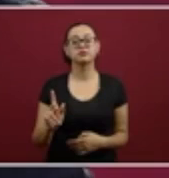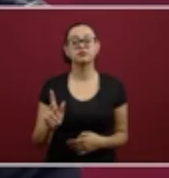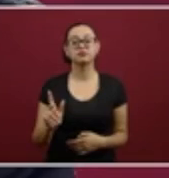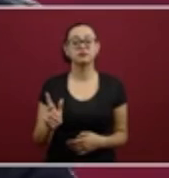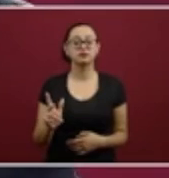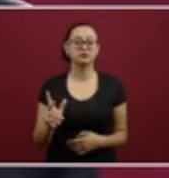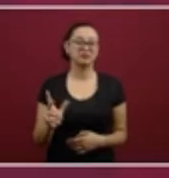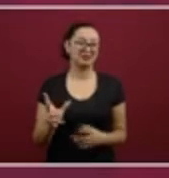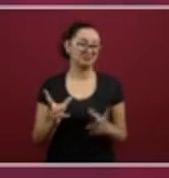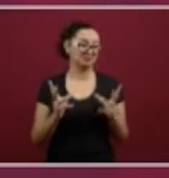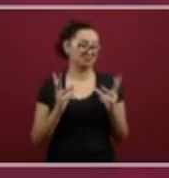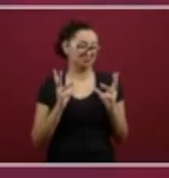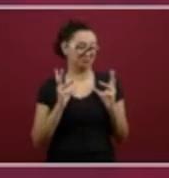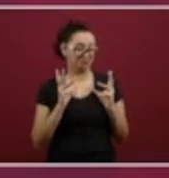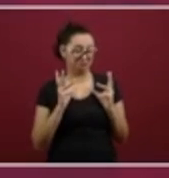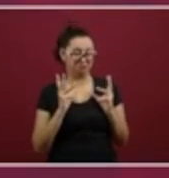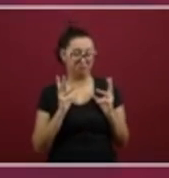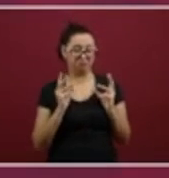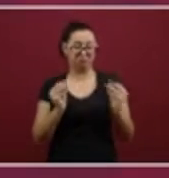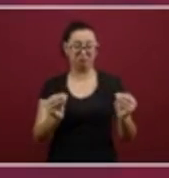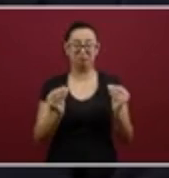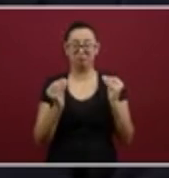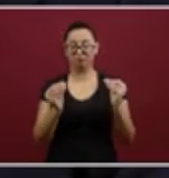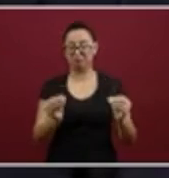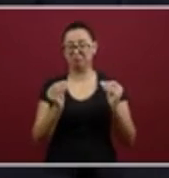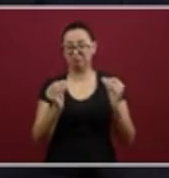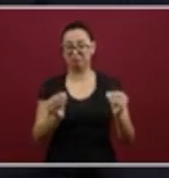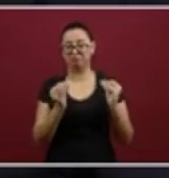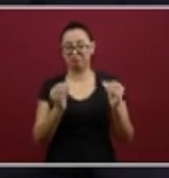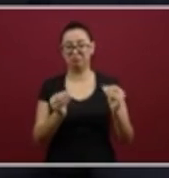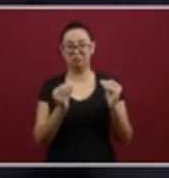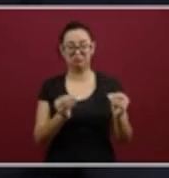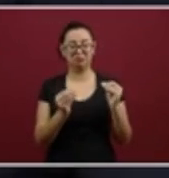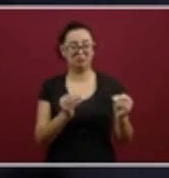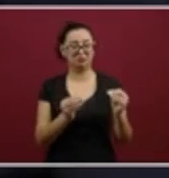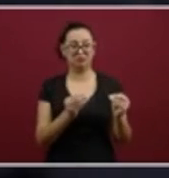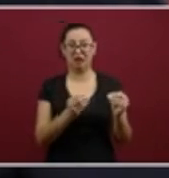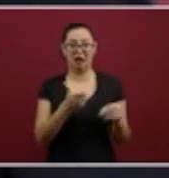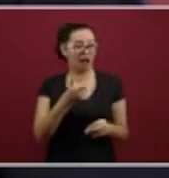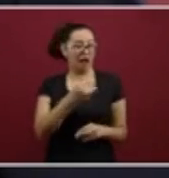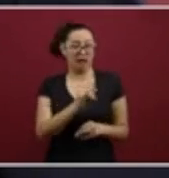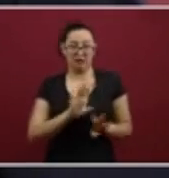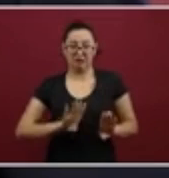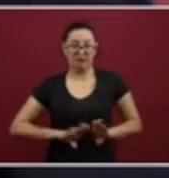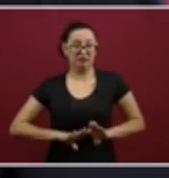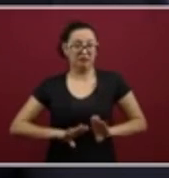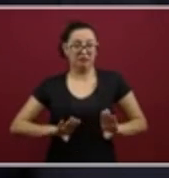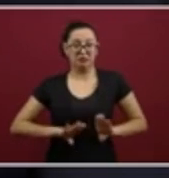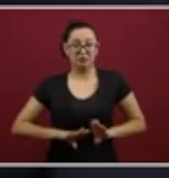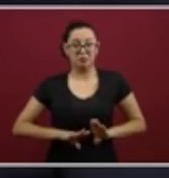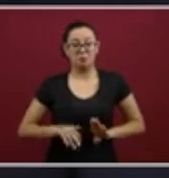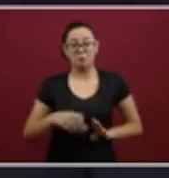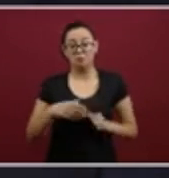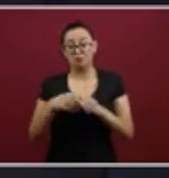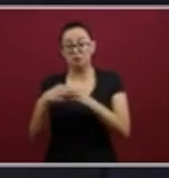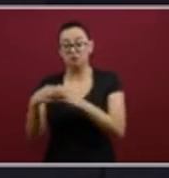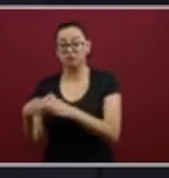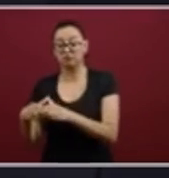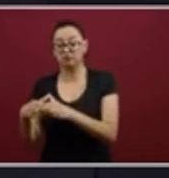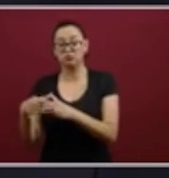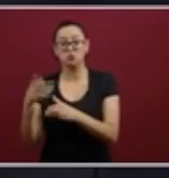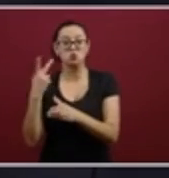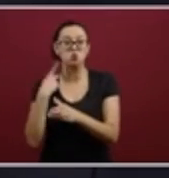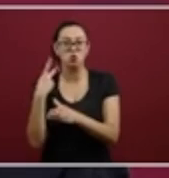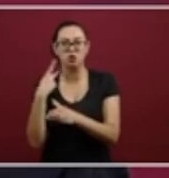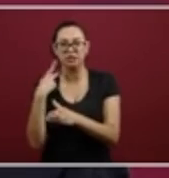hay muchísimos, pero muy pocos políticos con convicción,